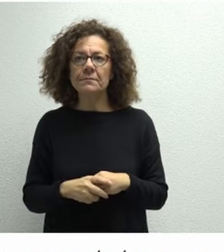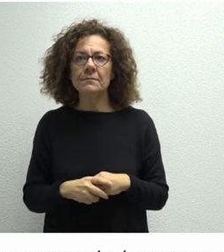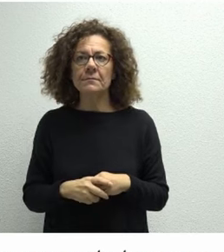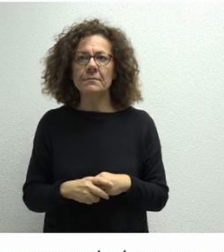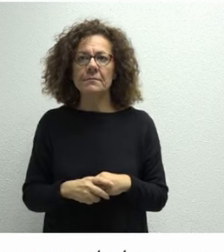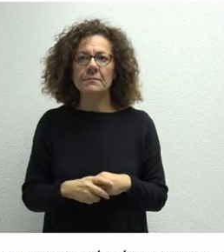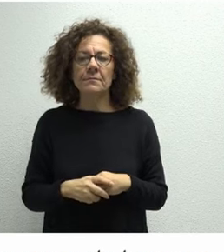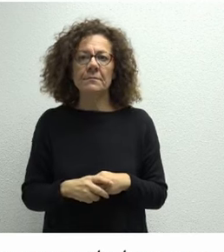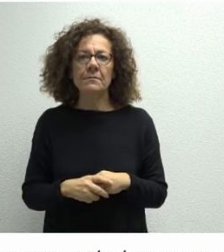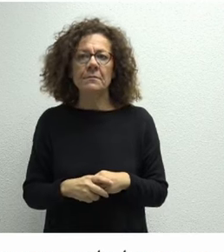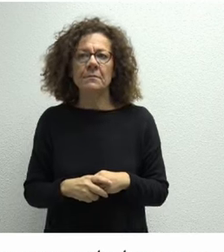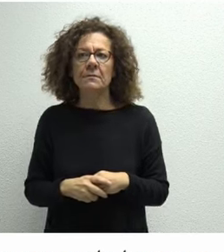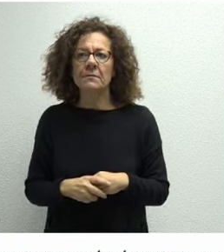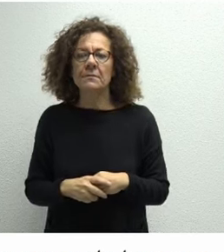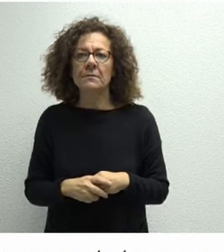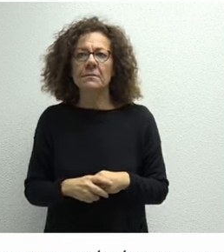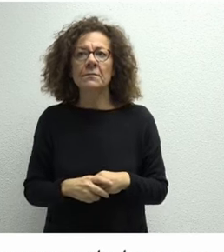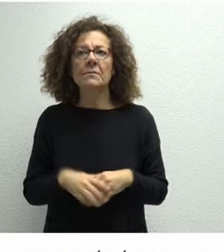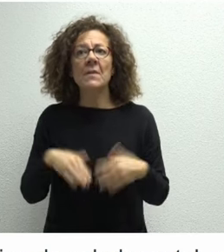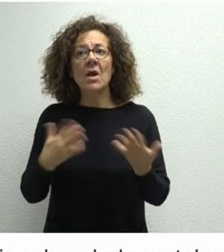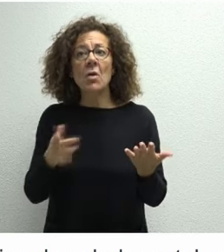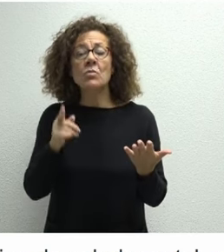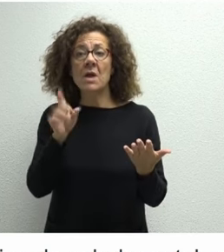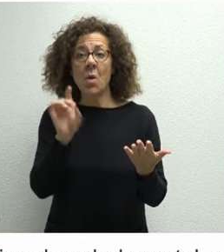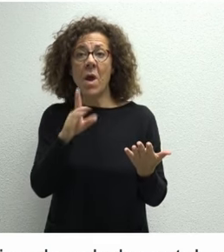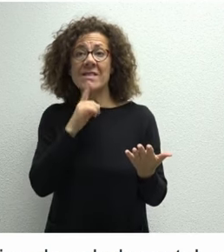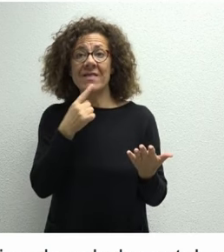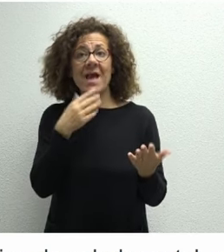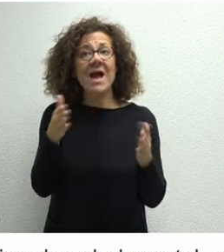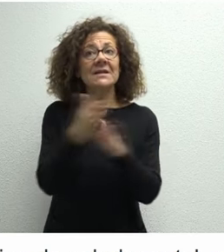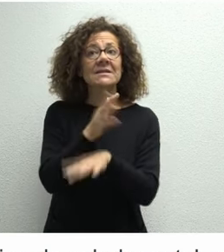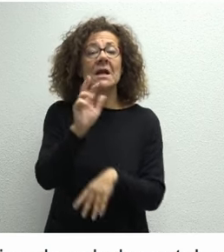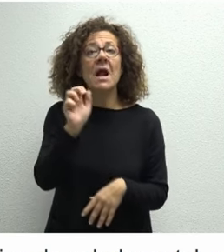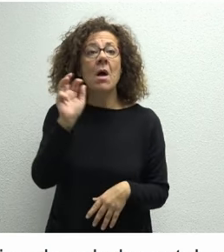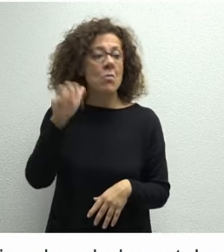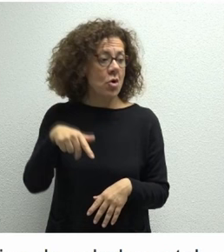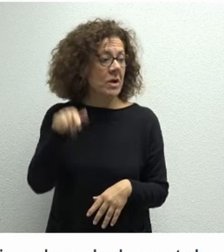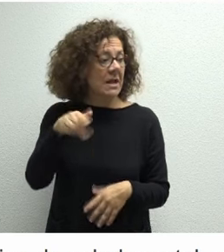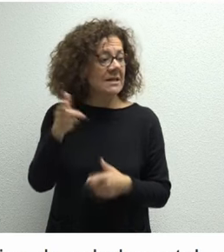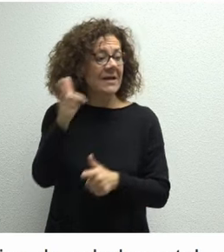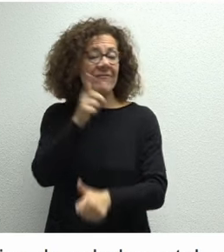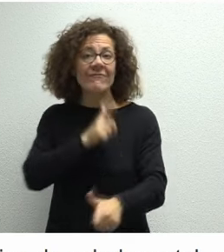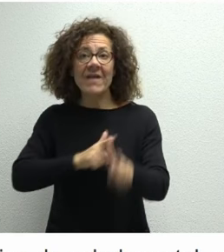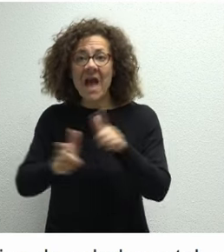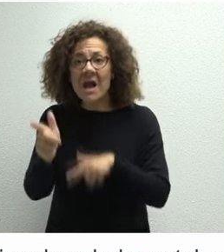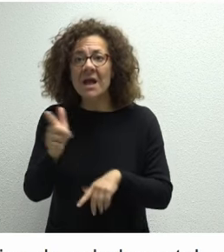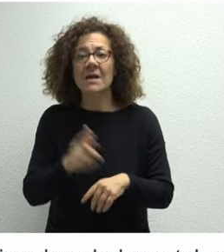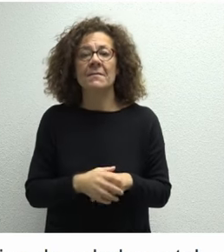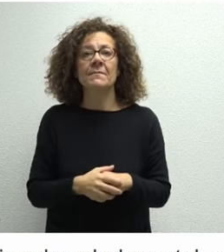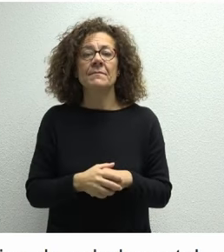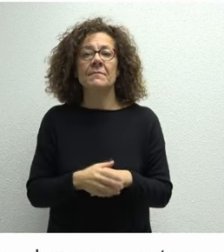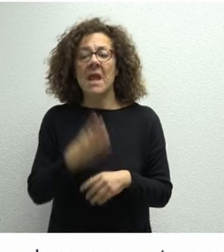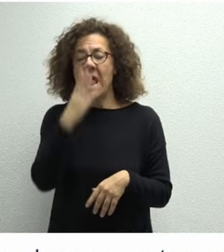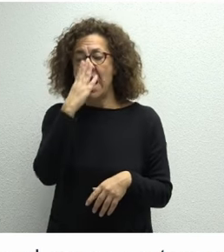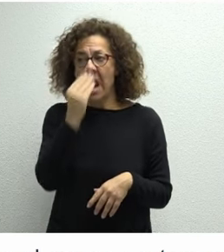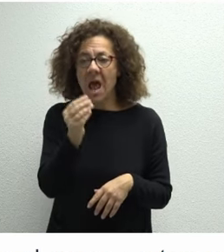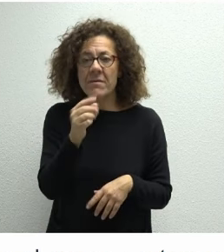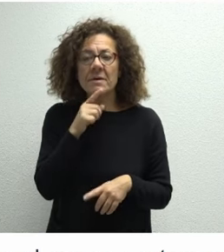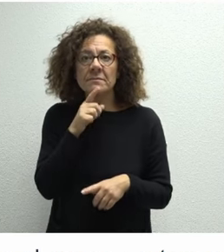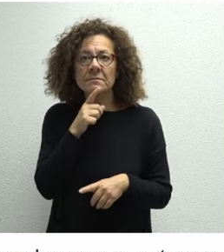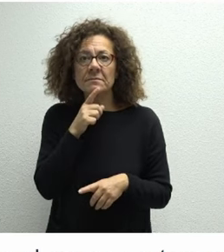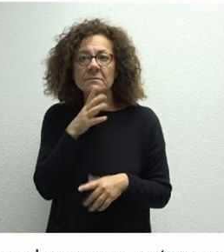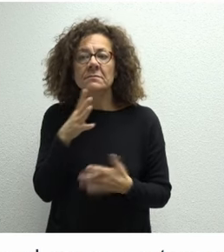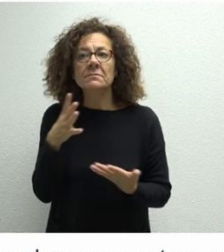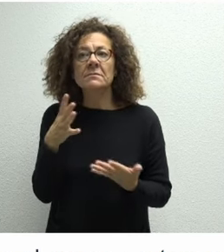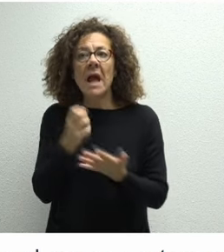equipo vale también tal y como comentaba Ramón pues nosotros en ese viaje en en ave en todos los caminos del ave que